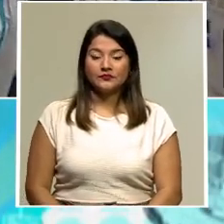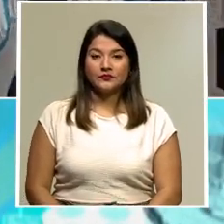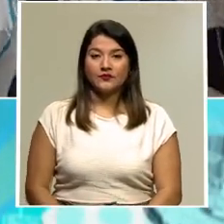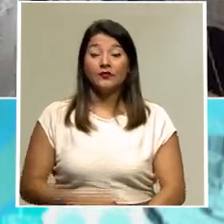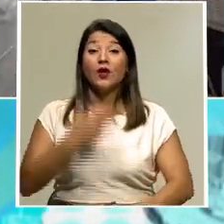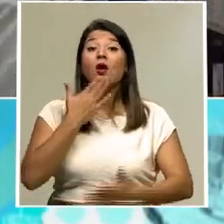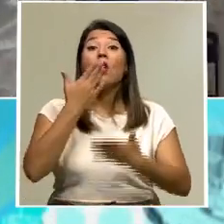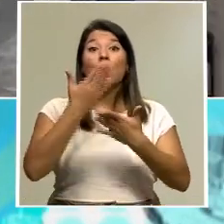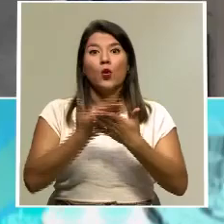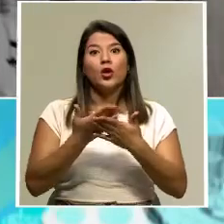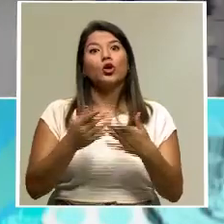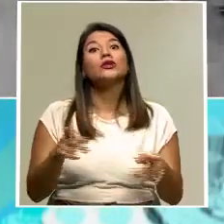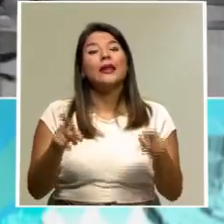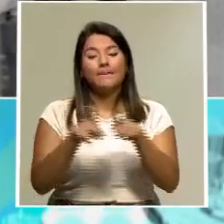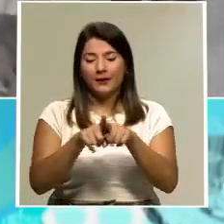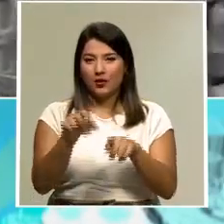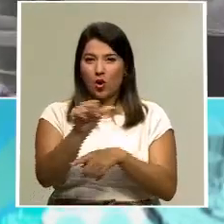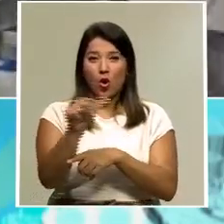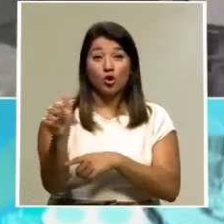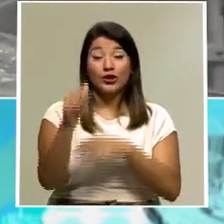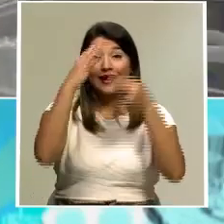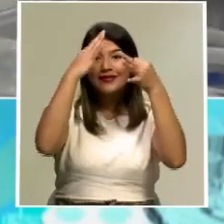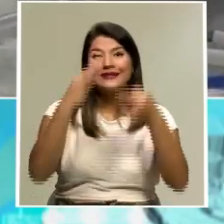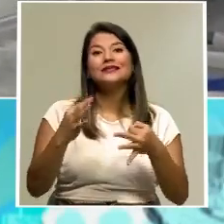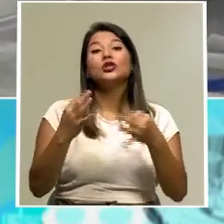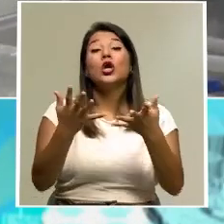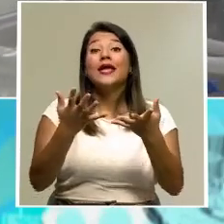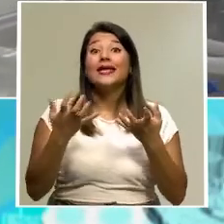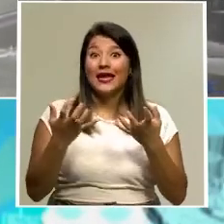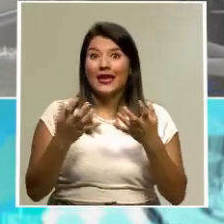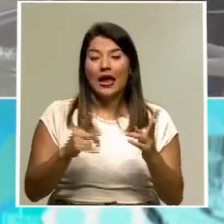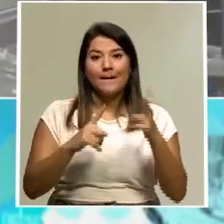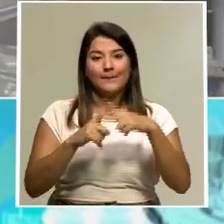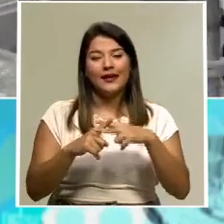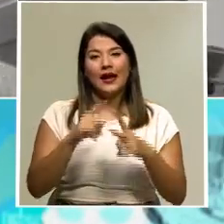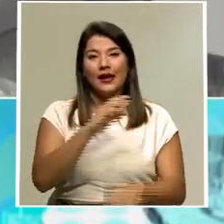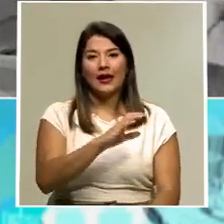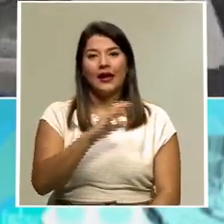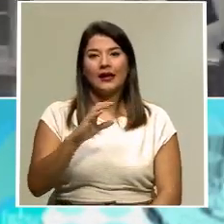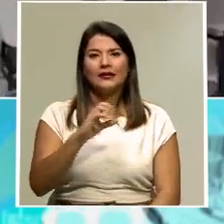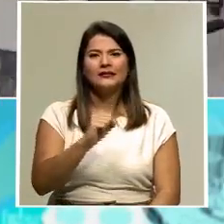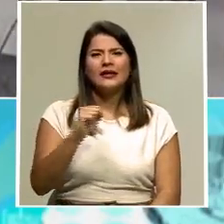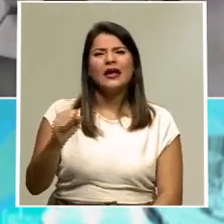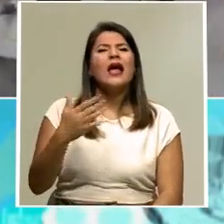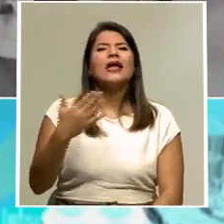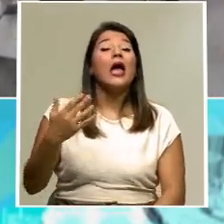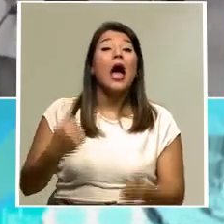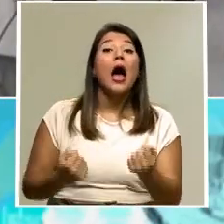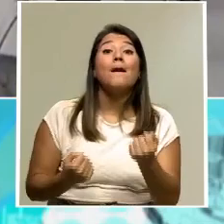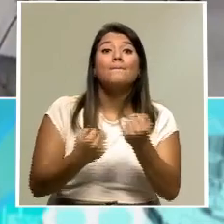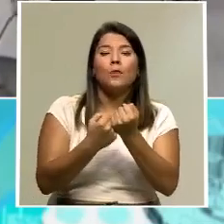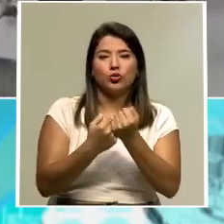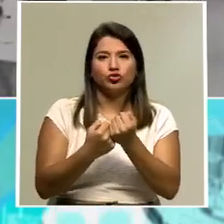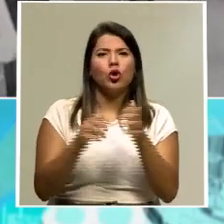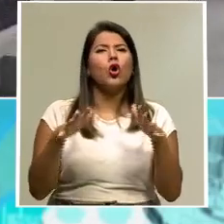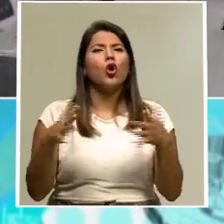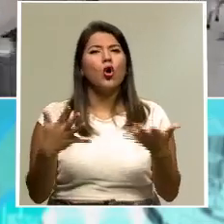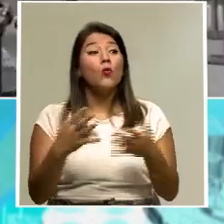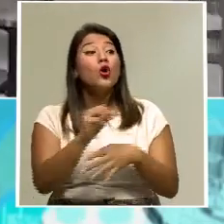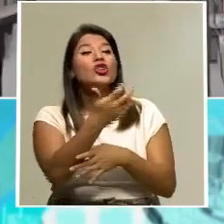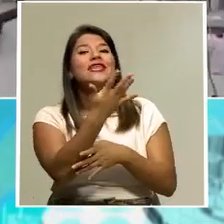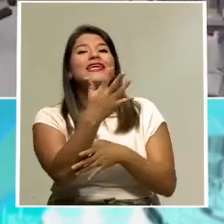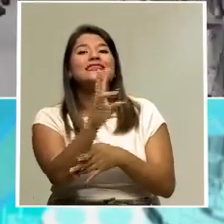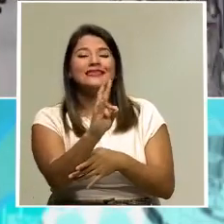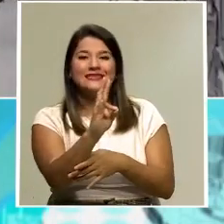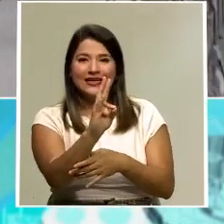Bueno, precisamente también otra de las medidas que estaría aplicando la Caja es el apoyo con 17 centros de salud, tal y como